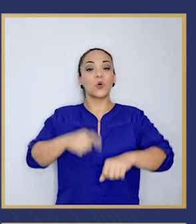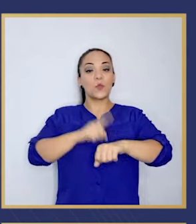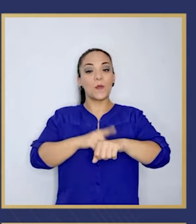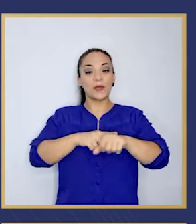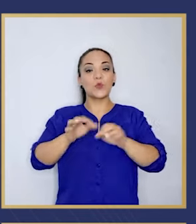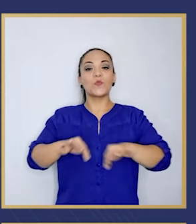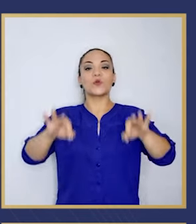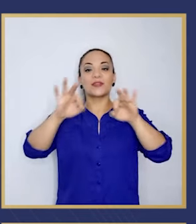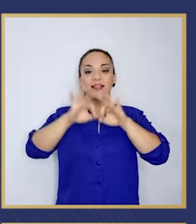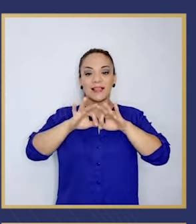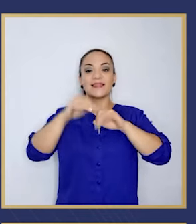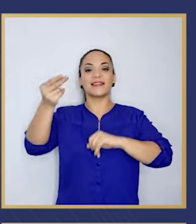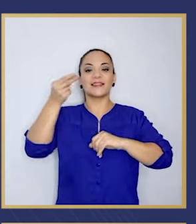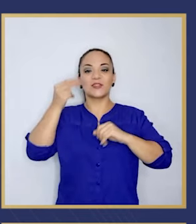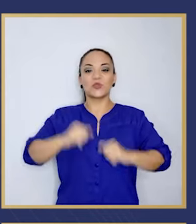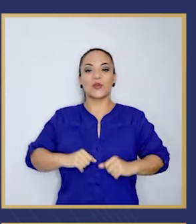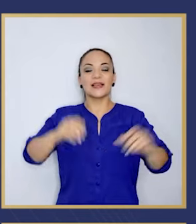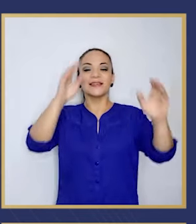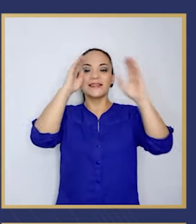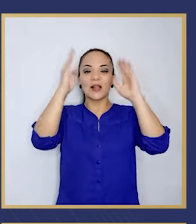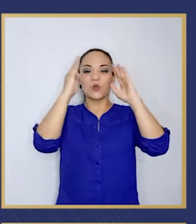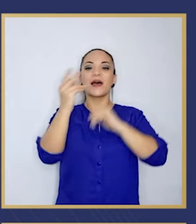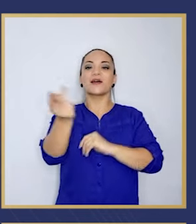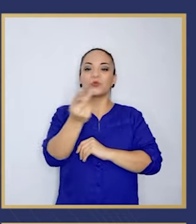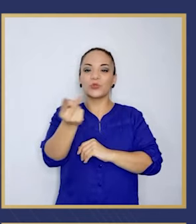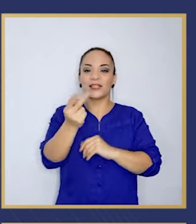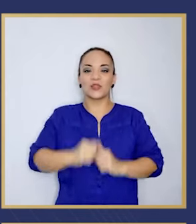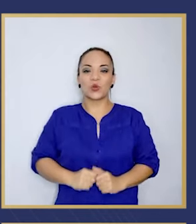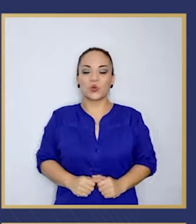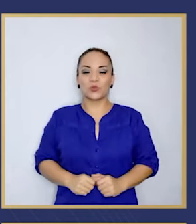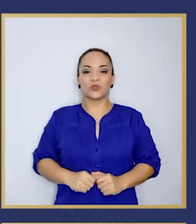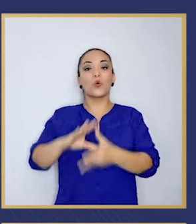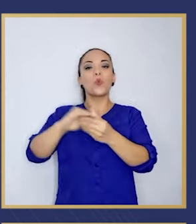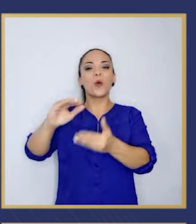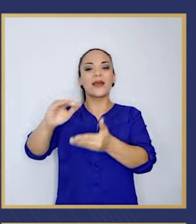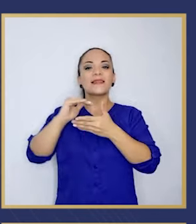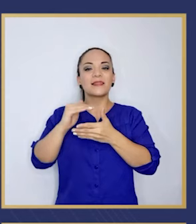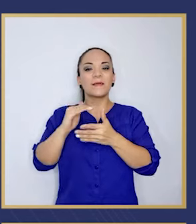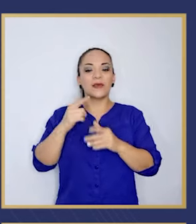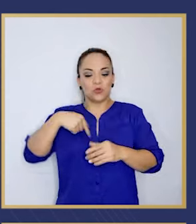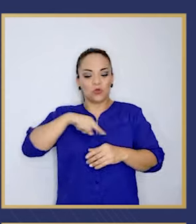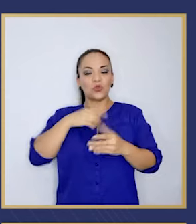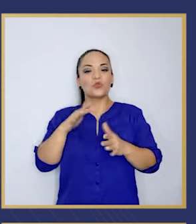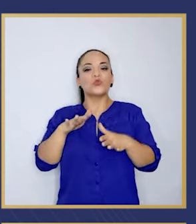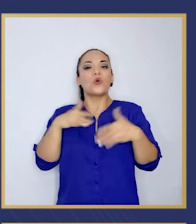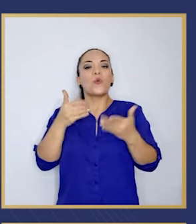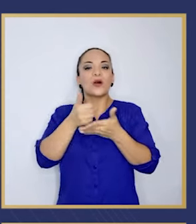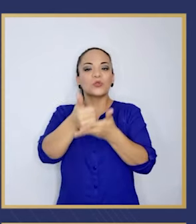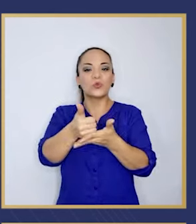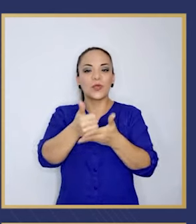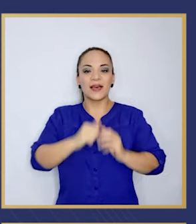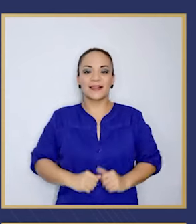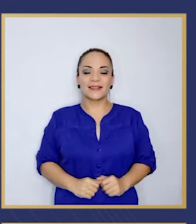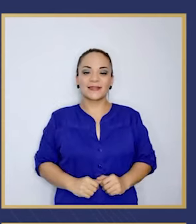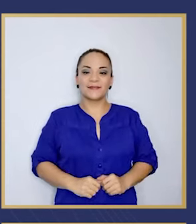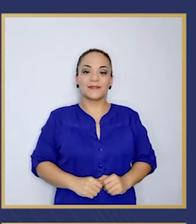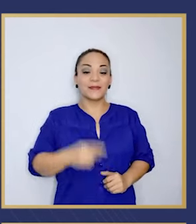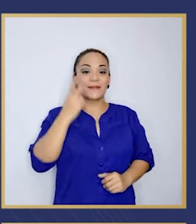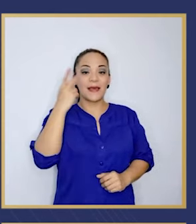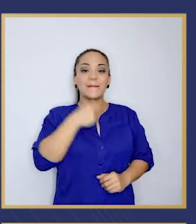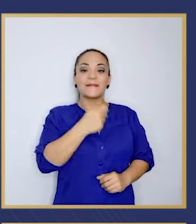y una memoria histórica poder saludarlos a ustedes. Cuéntenme. ¿Cómo podemos